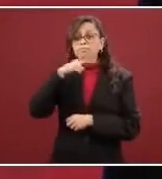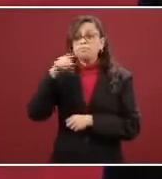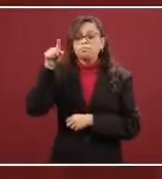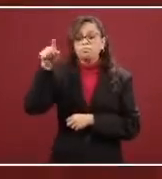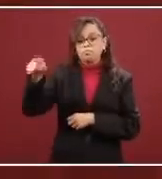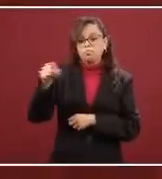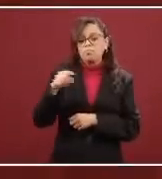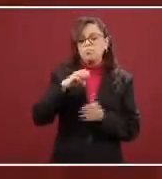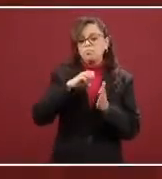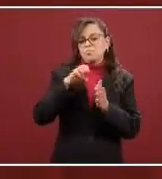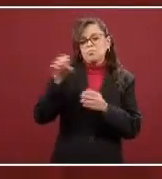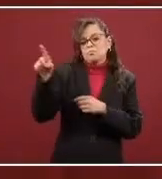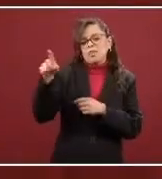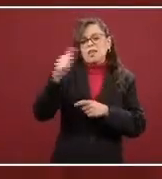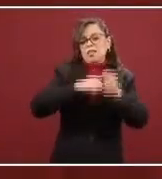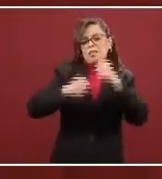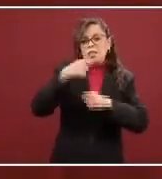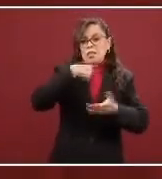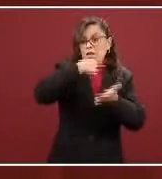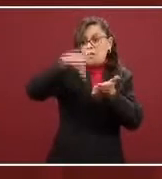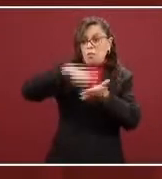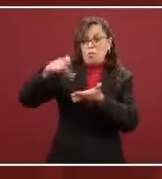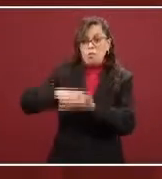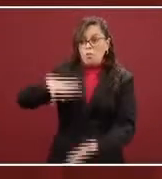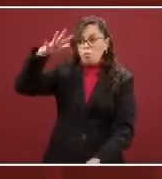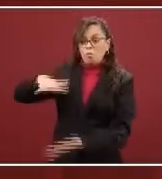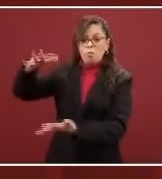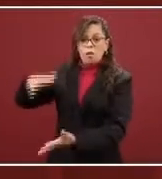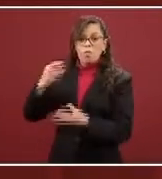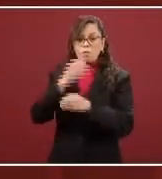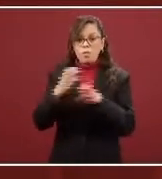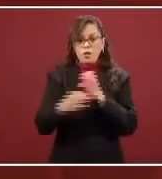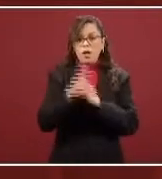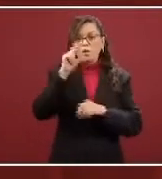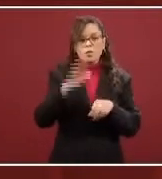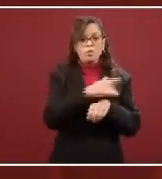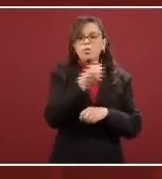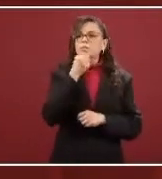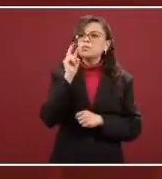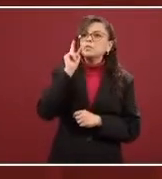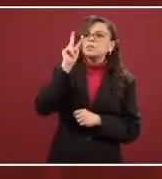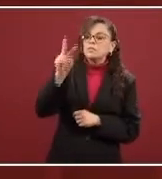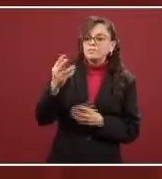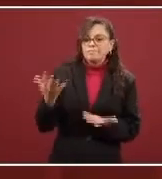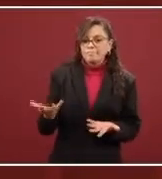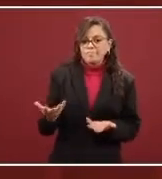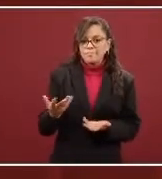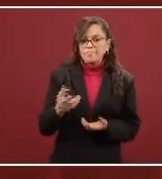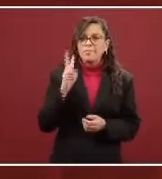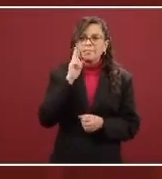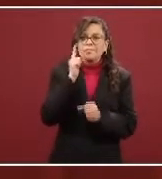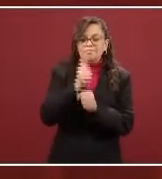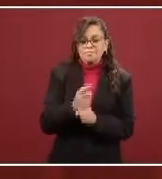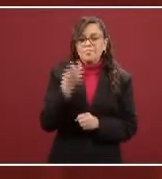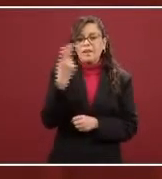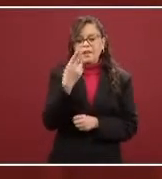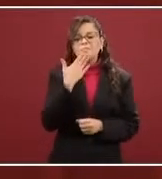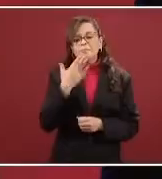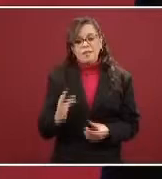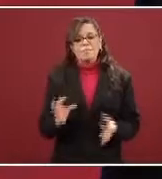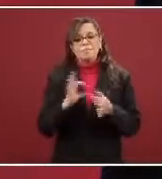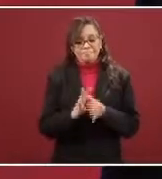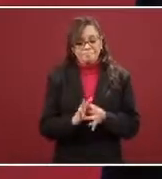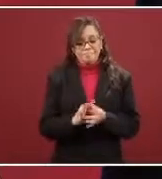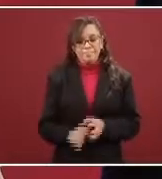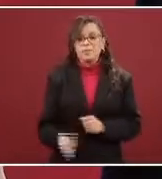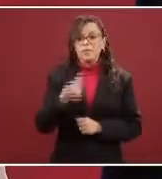damos a los niños. Entonces, por el bien también de los pequeños, mantener esta congruencia. Ahora, los niños y niñas experimentan una sensación